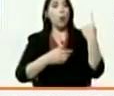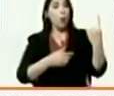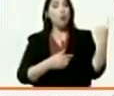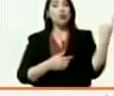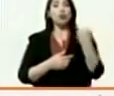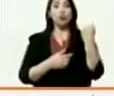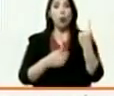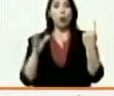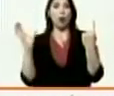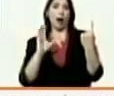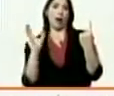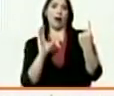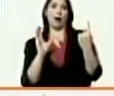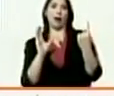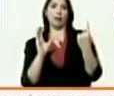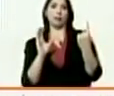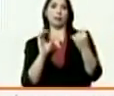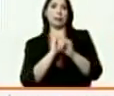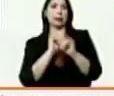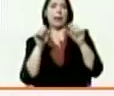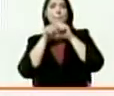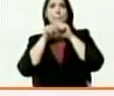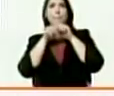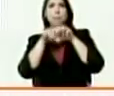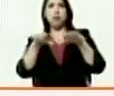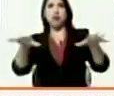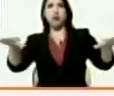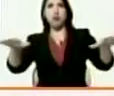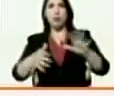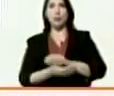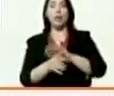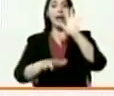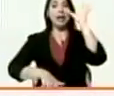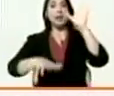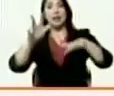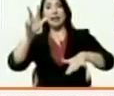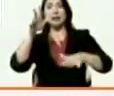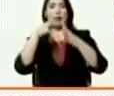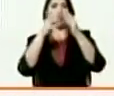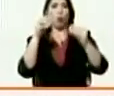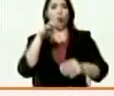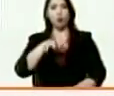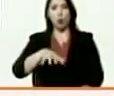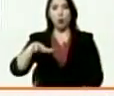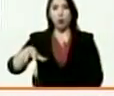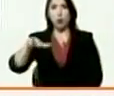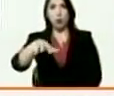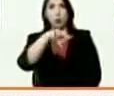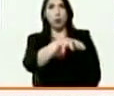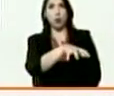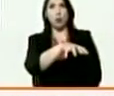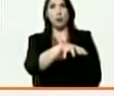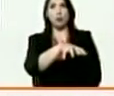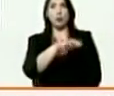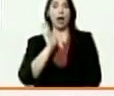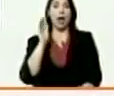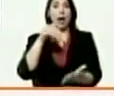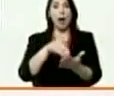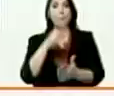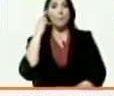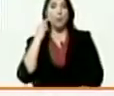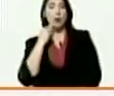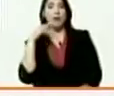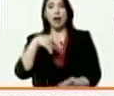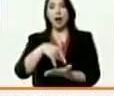en Caracas a ser distribuido a 13 en todos los estados en el territorio nacional: Aragua, Bolívar,